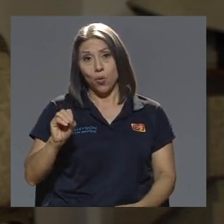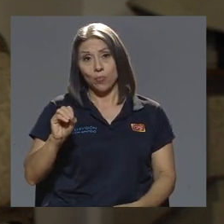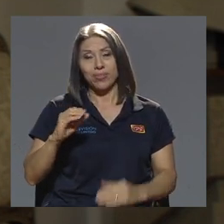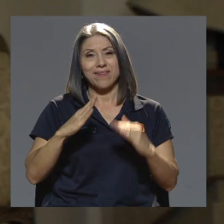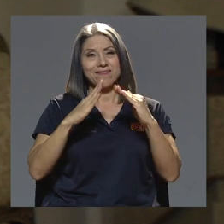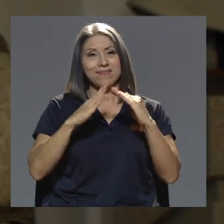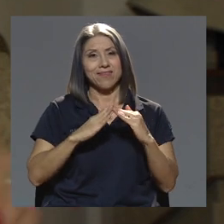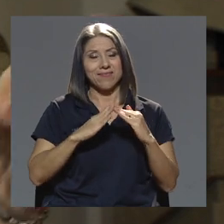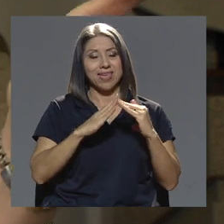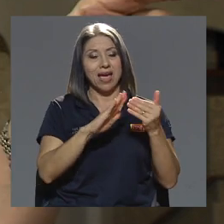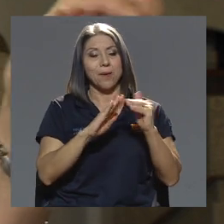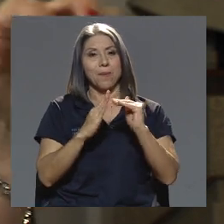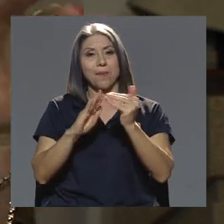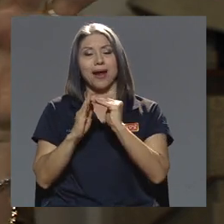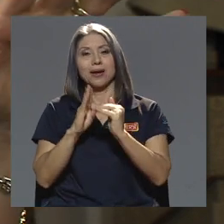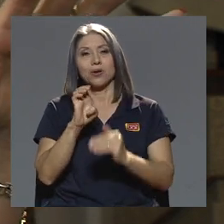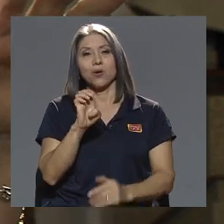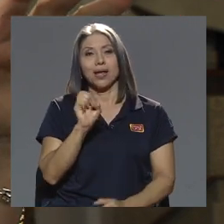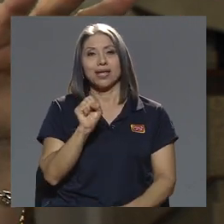Escalante a unos